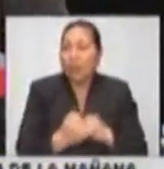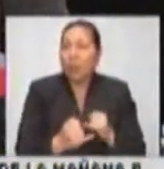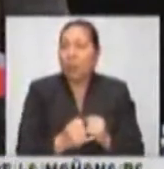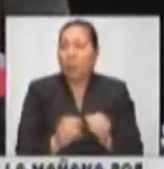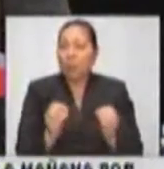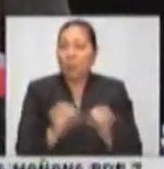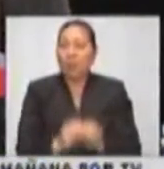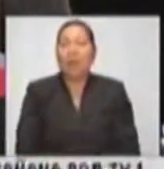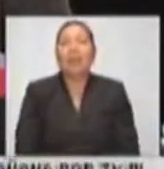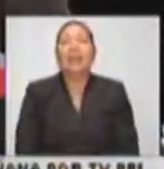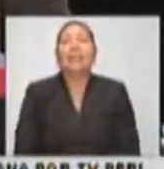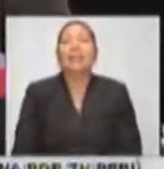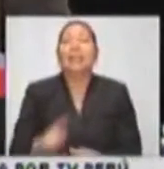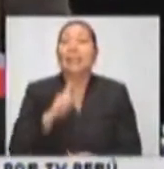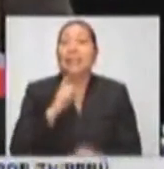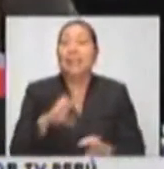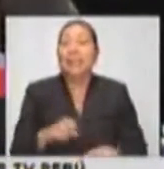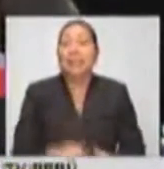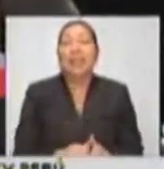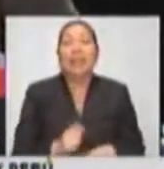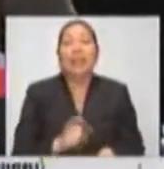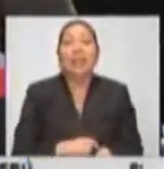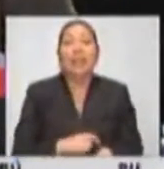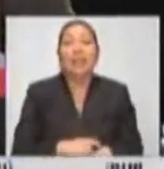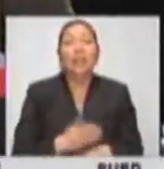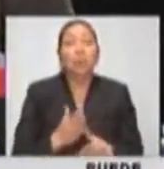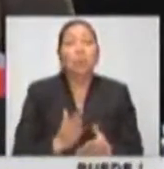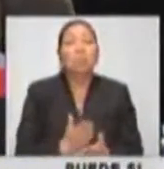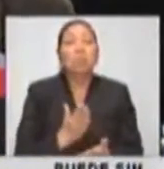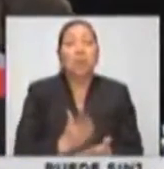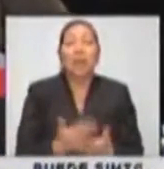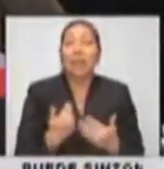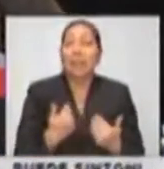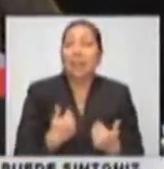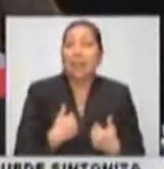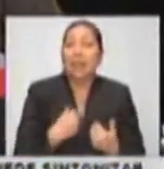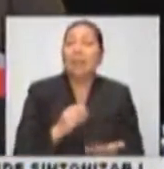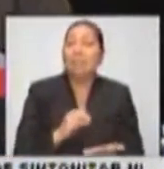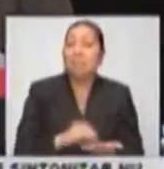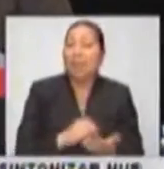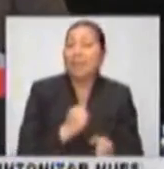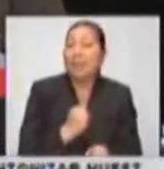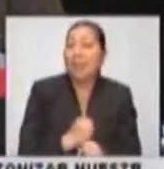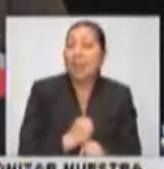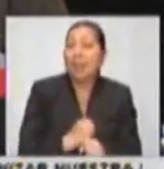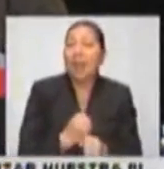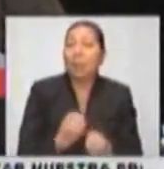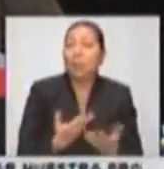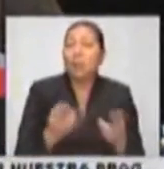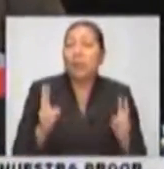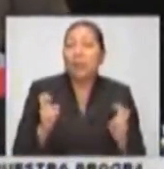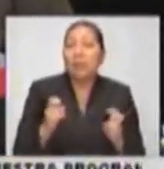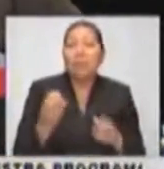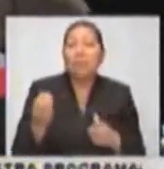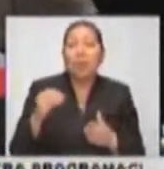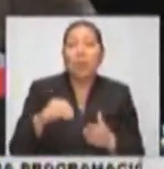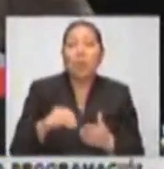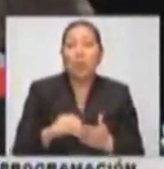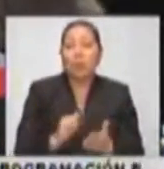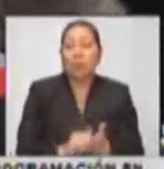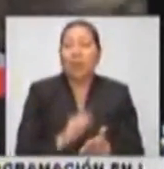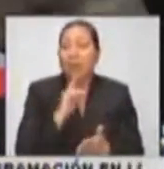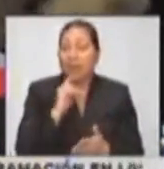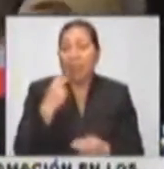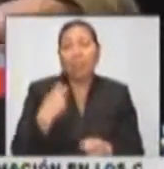intersectorialmente. Se hace, pero yo digo, tiene sus dificultades, tiene que ser más trabajado. Hay muchos temas intersectoriales que